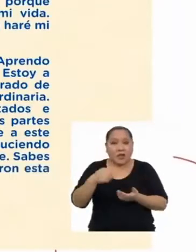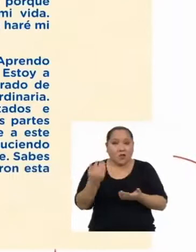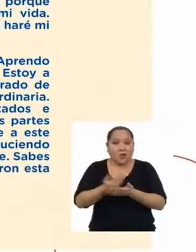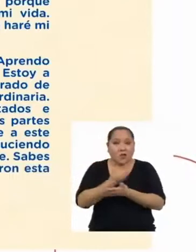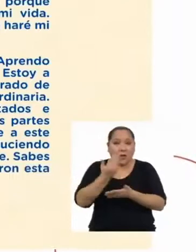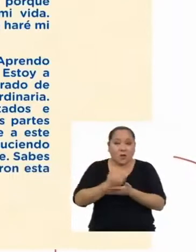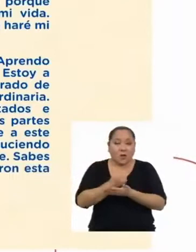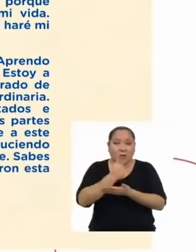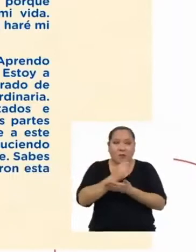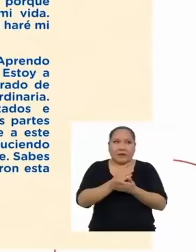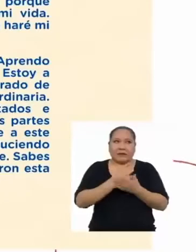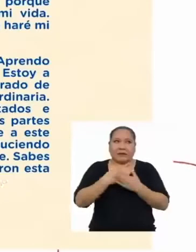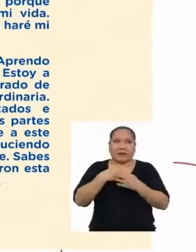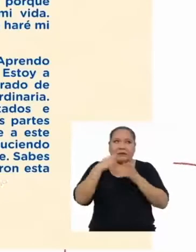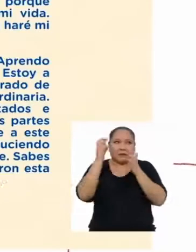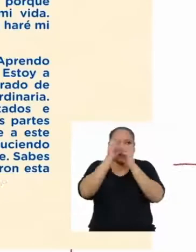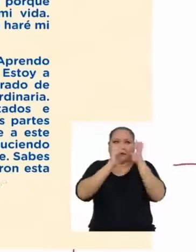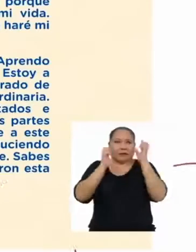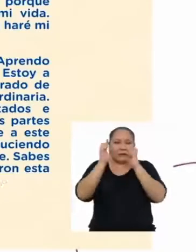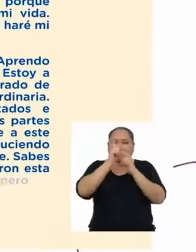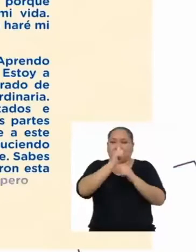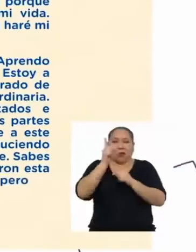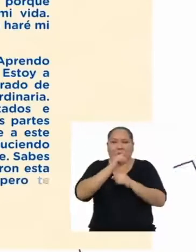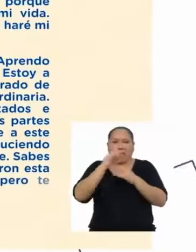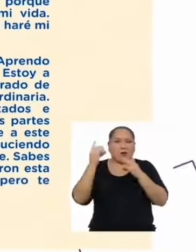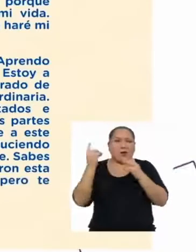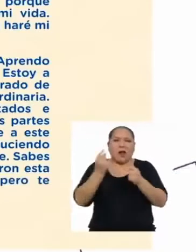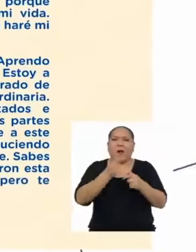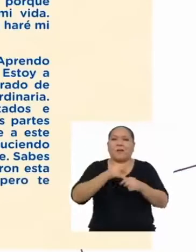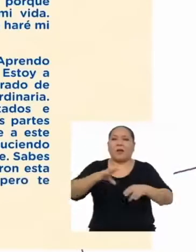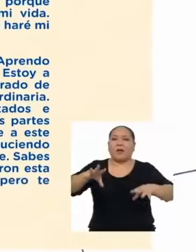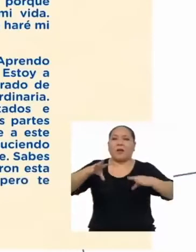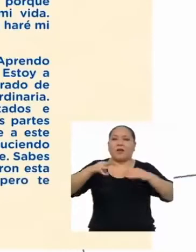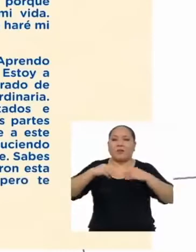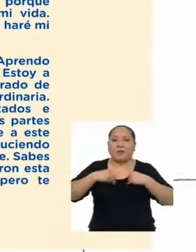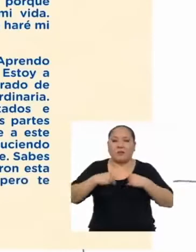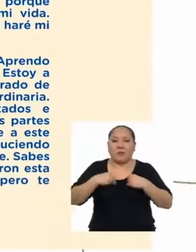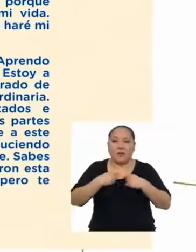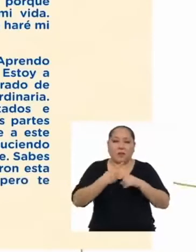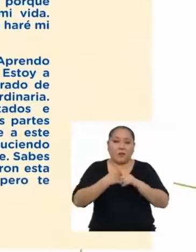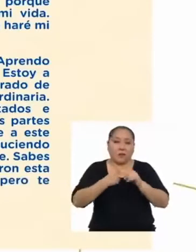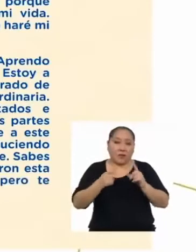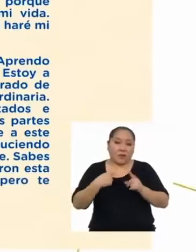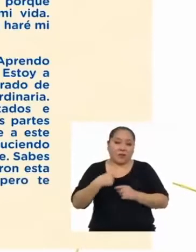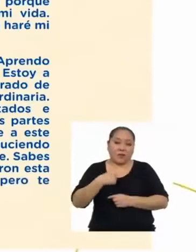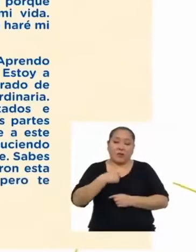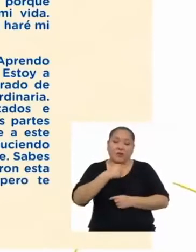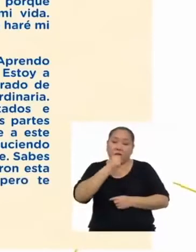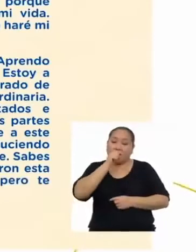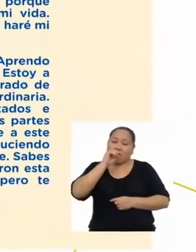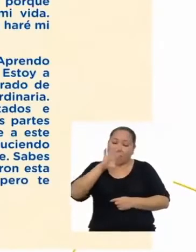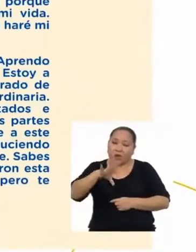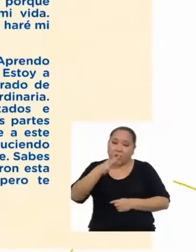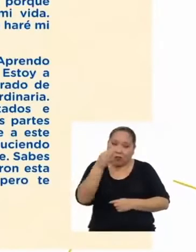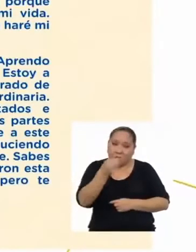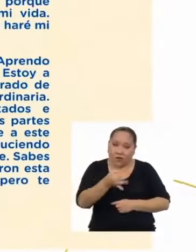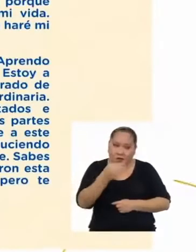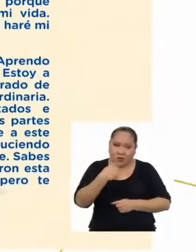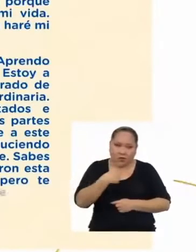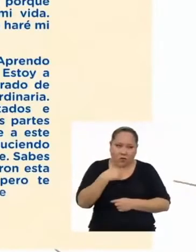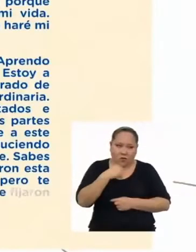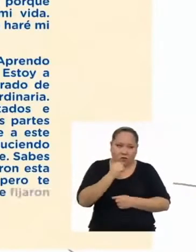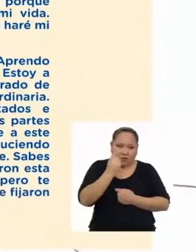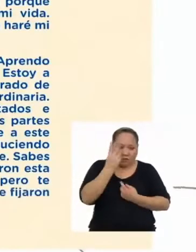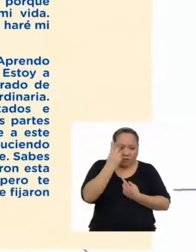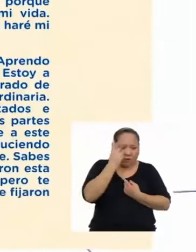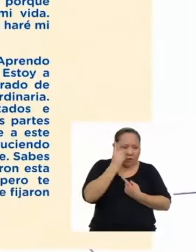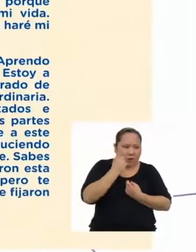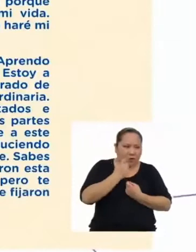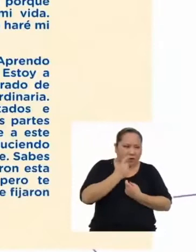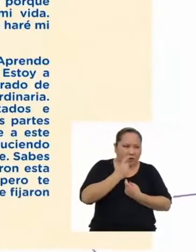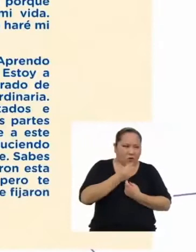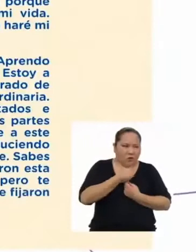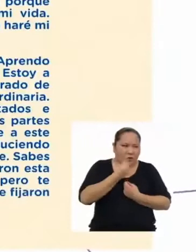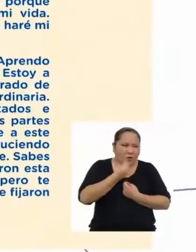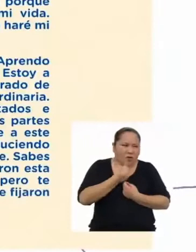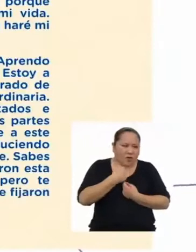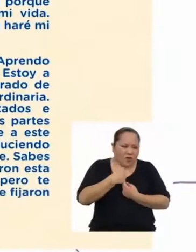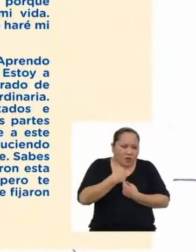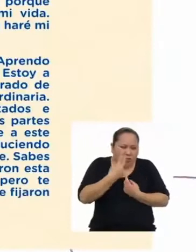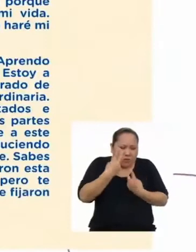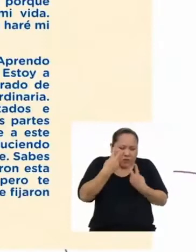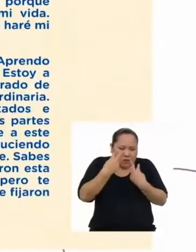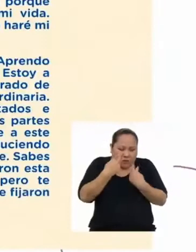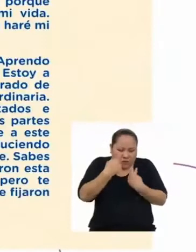no dudé un segundo en hacerlo. Pero te confieso que por un momento me pregunté, ¿por qué se fijaron en